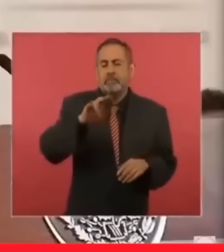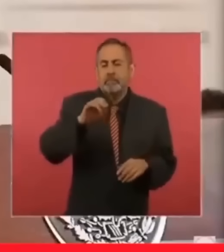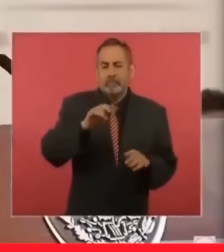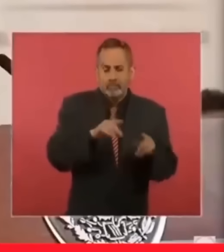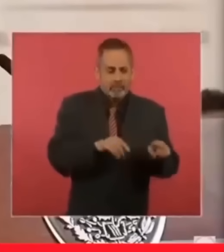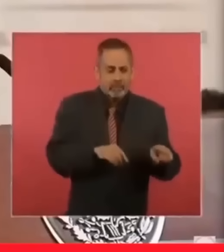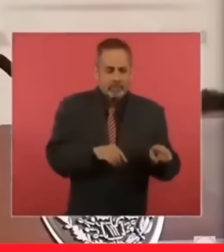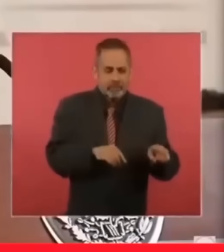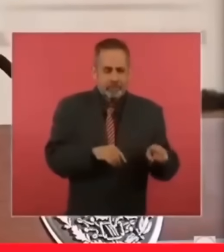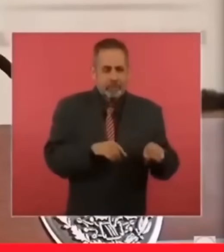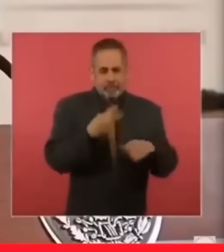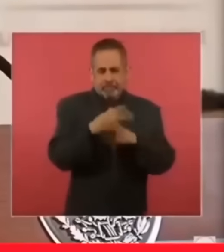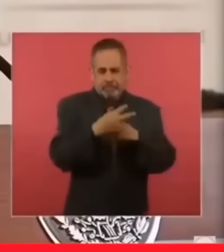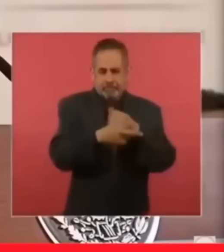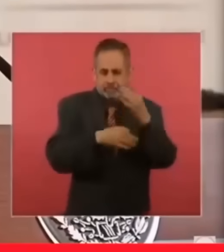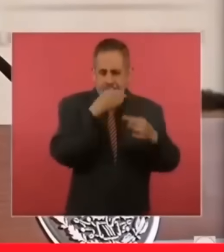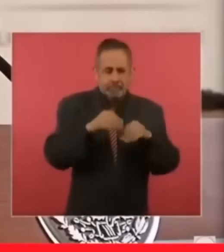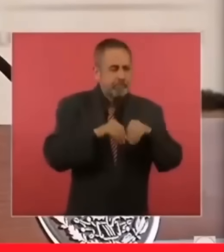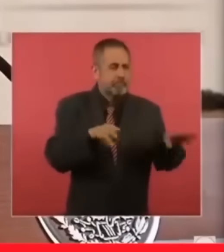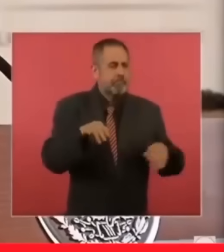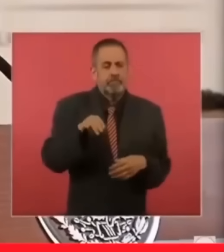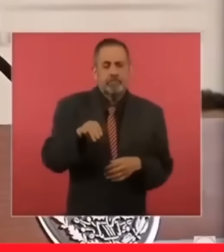un programa de televisión.